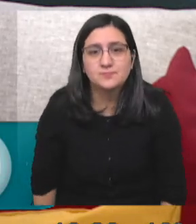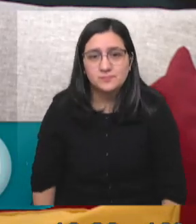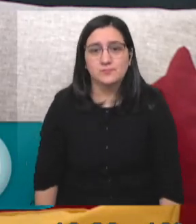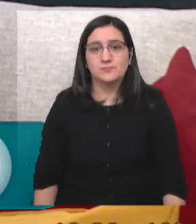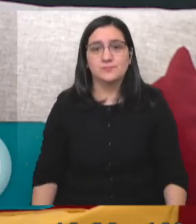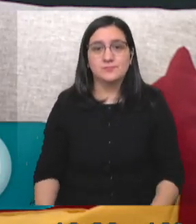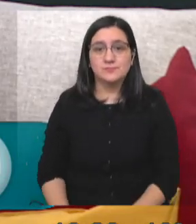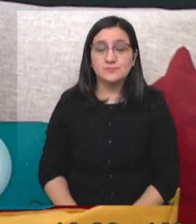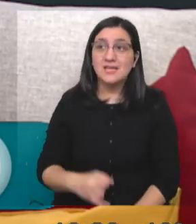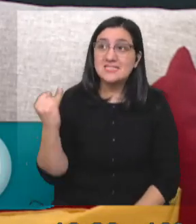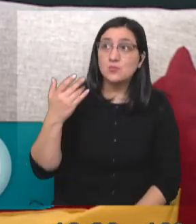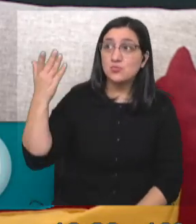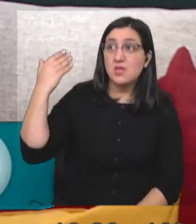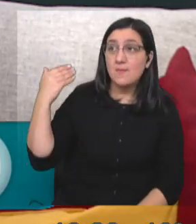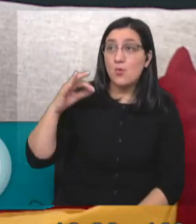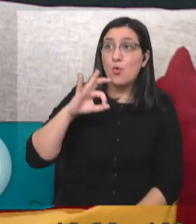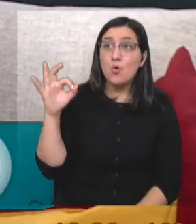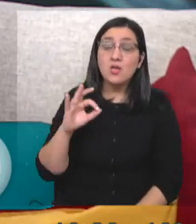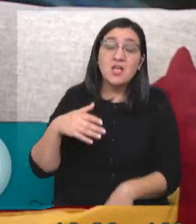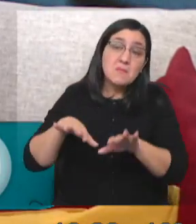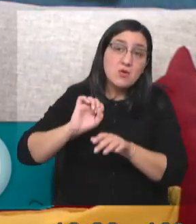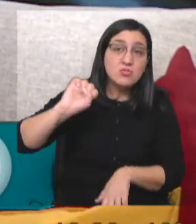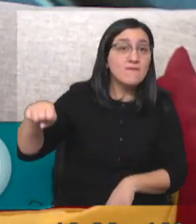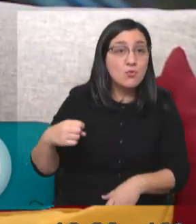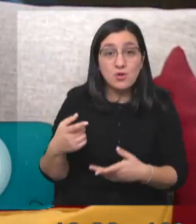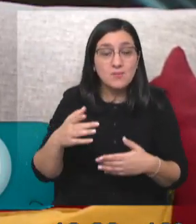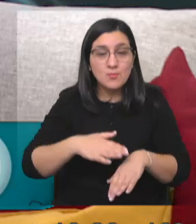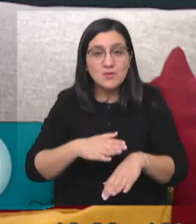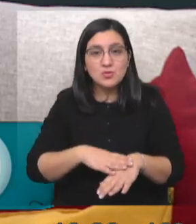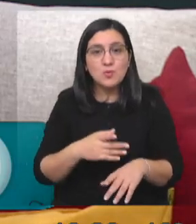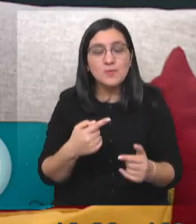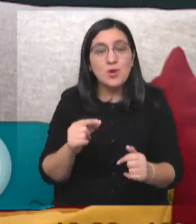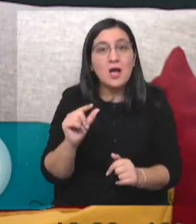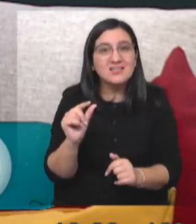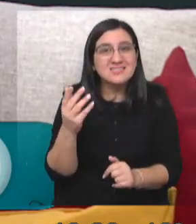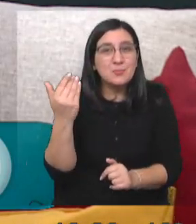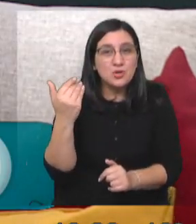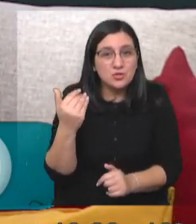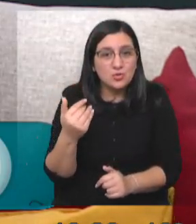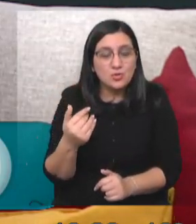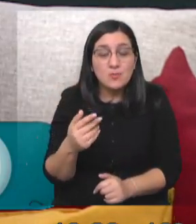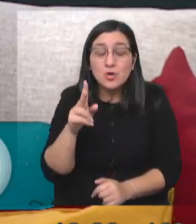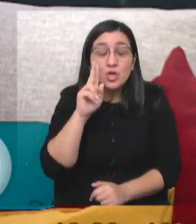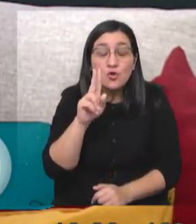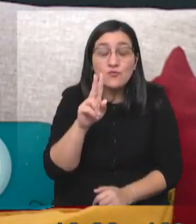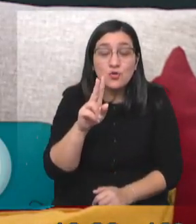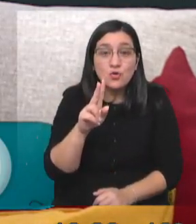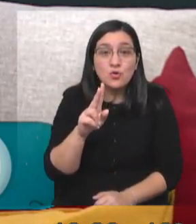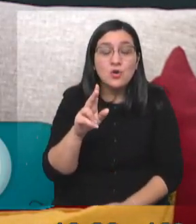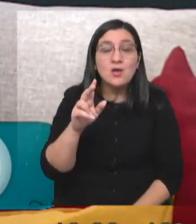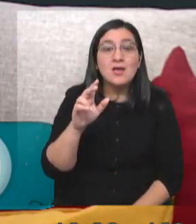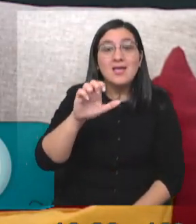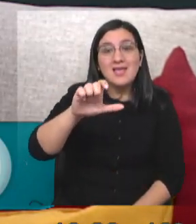o que pasó un tiempito o que por ahí no le dieron tanta importancia. En este caso no pasó tanto tiempo, pero el que no haya visto El